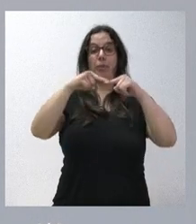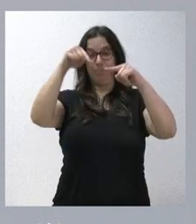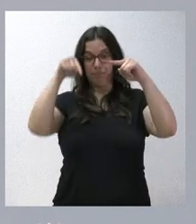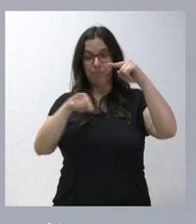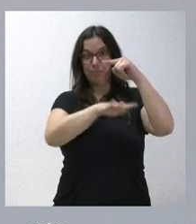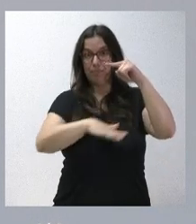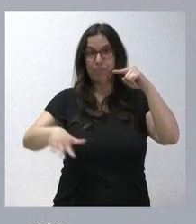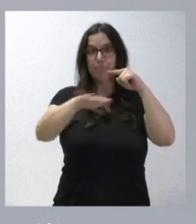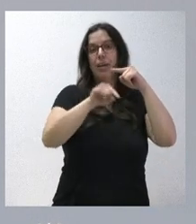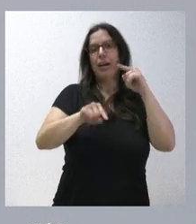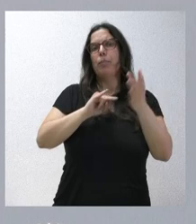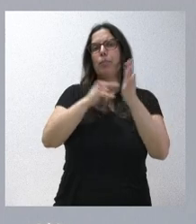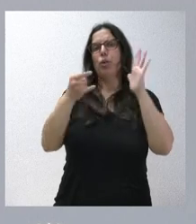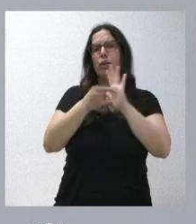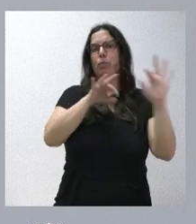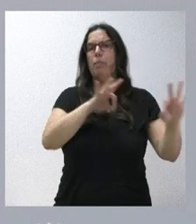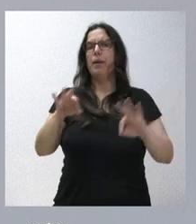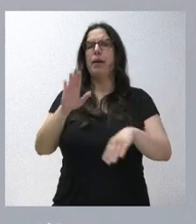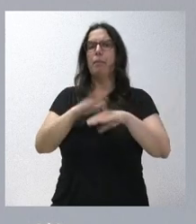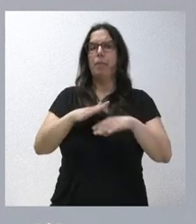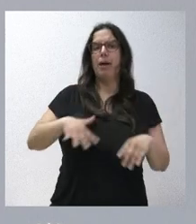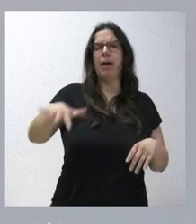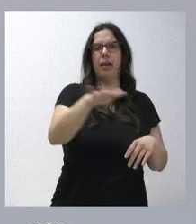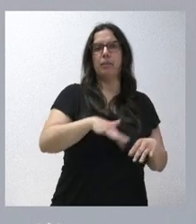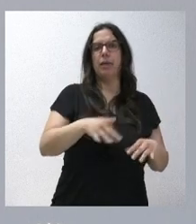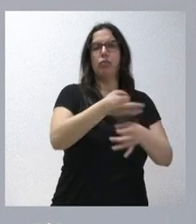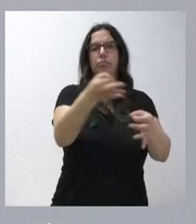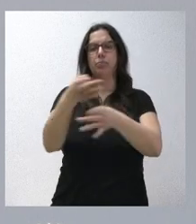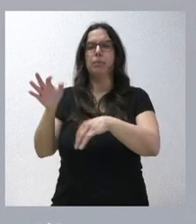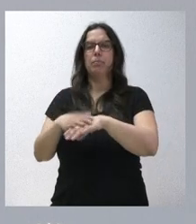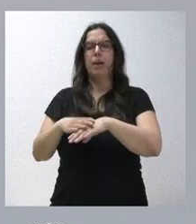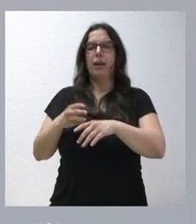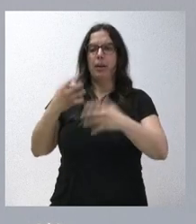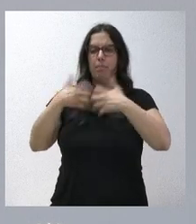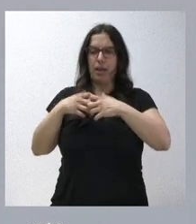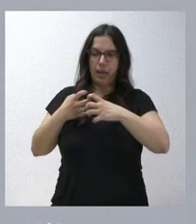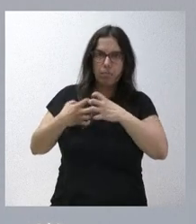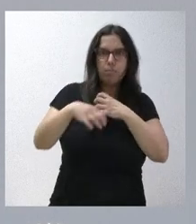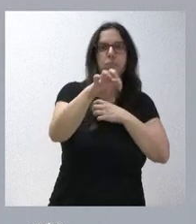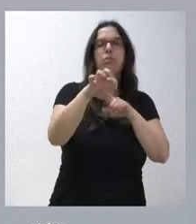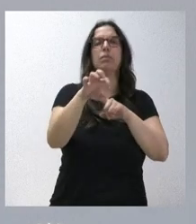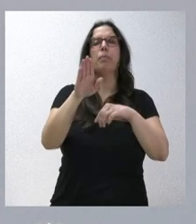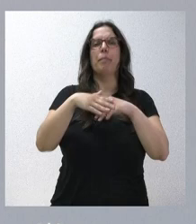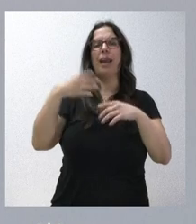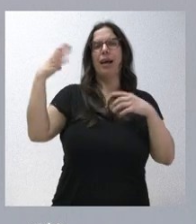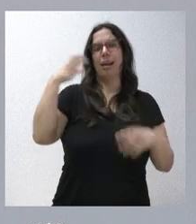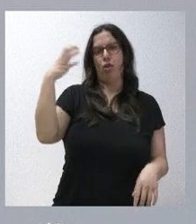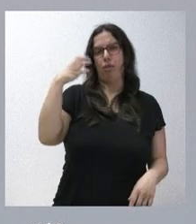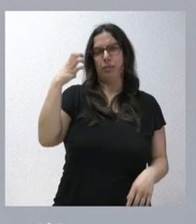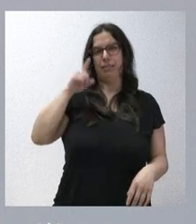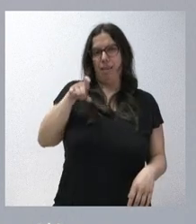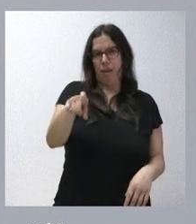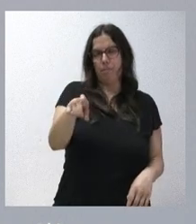va a encontrar el proyecto para disponer de espacios existenciales destinados a la unidad satélite de radioterapia con lo cual V